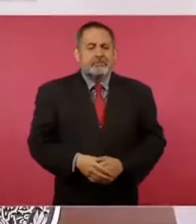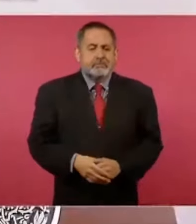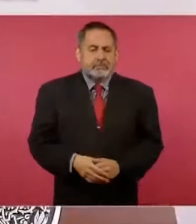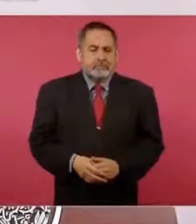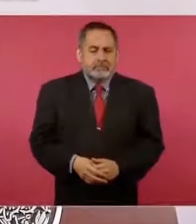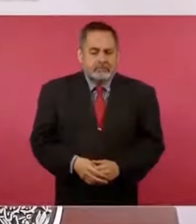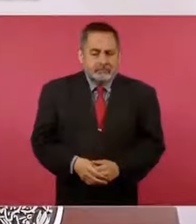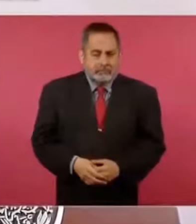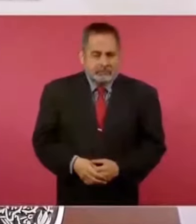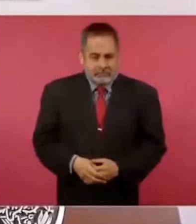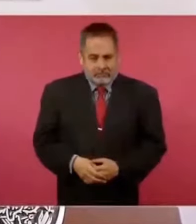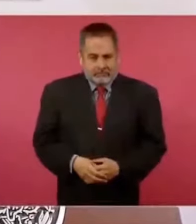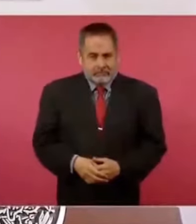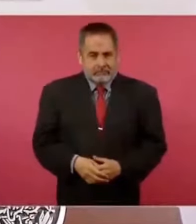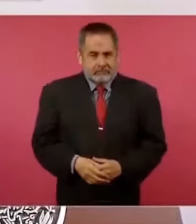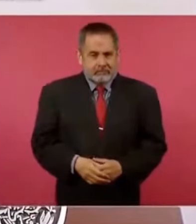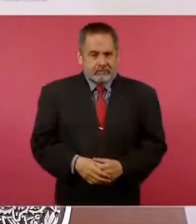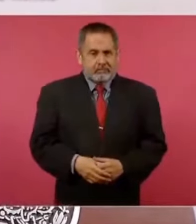No hay